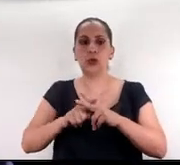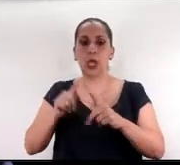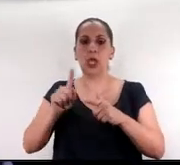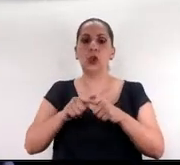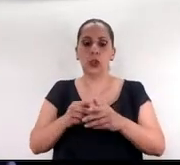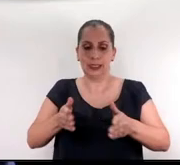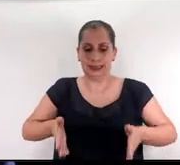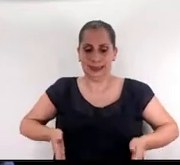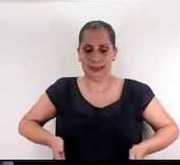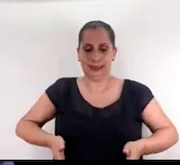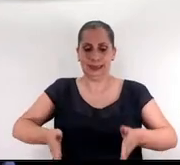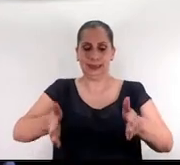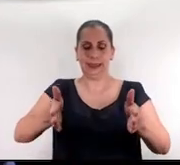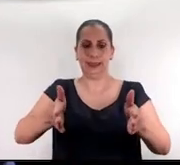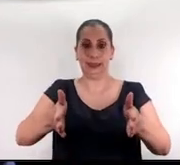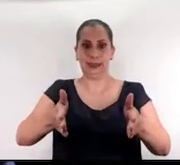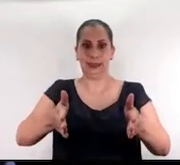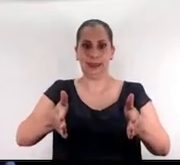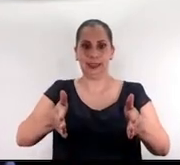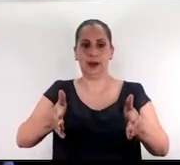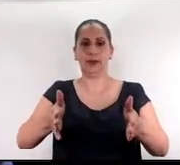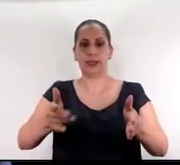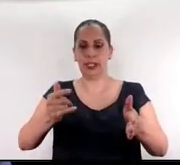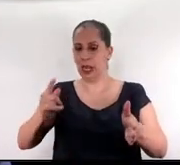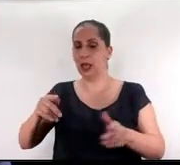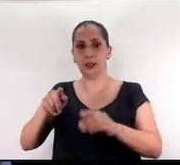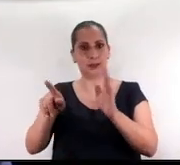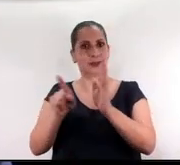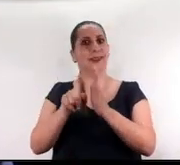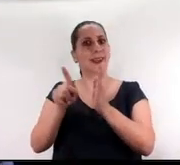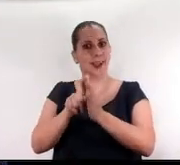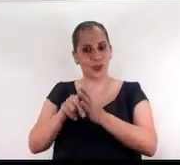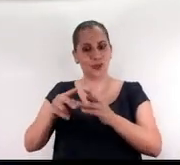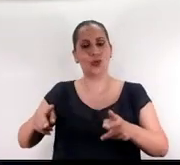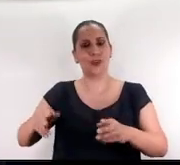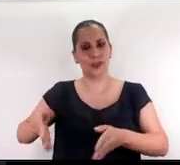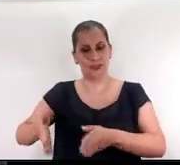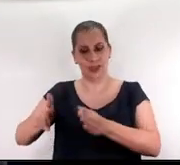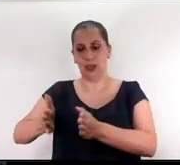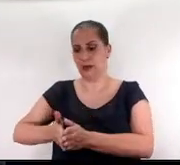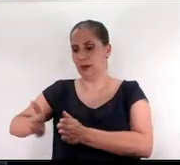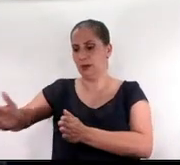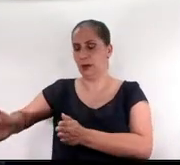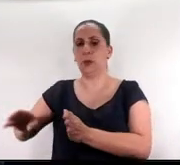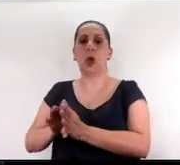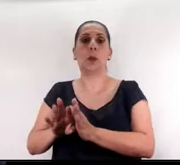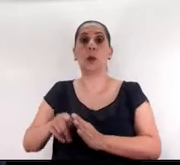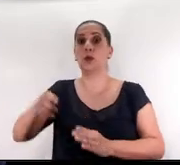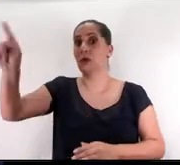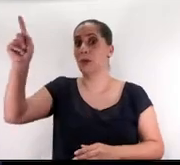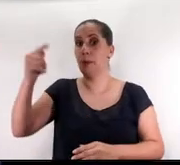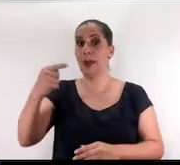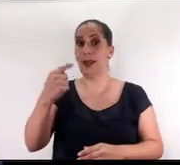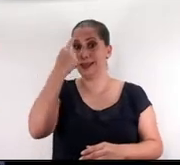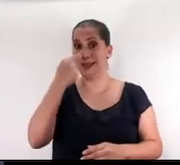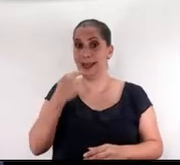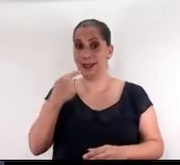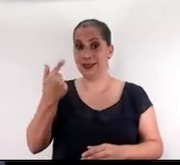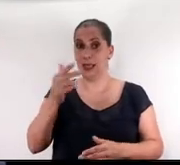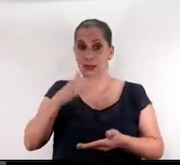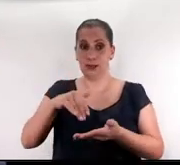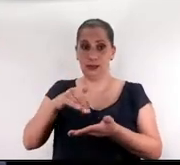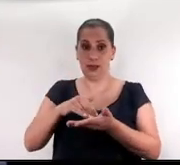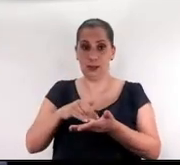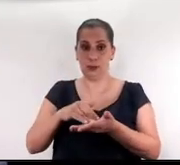carretera, en ese derecho de vía que está a la par. Si usted, por ejemplo, cruza hacia Grecia, centro, después